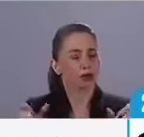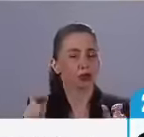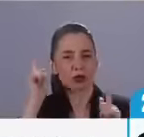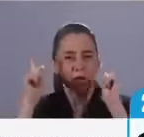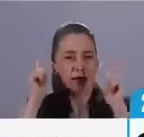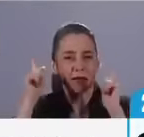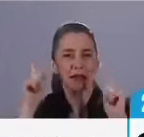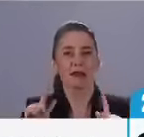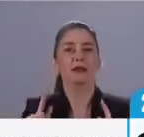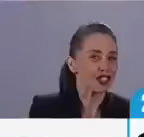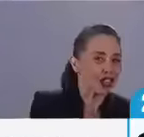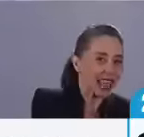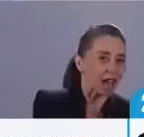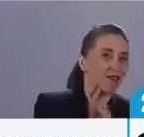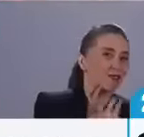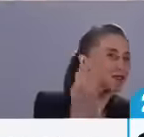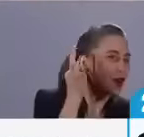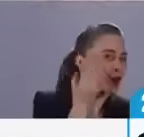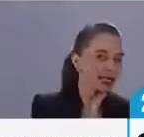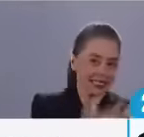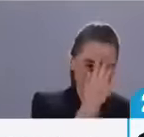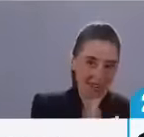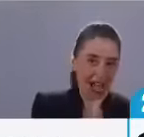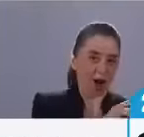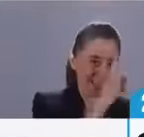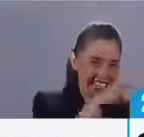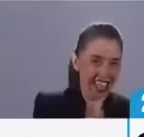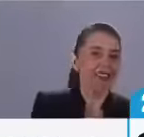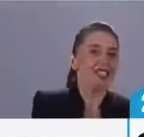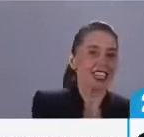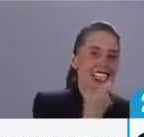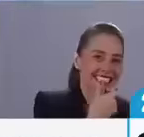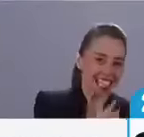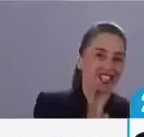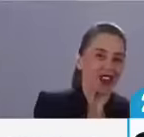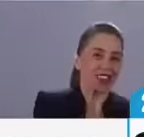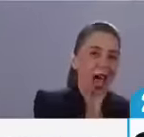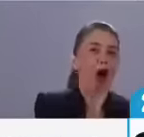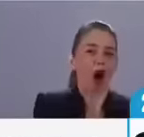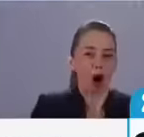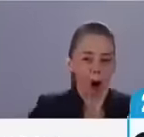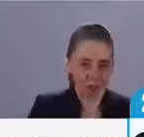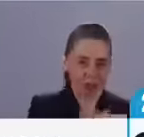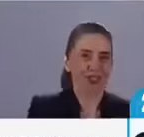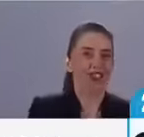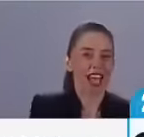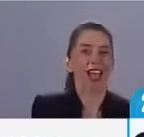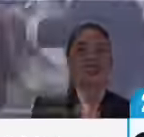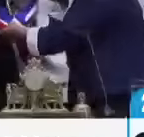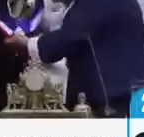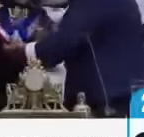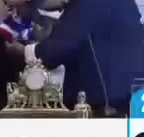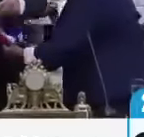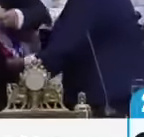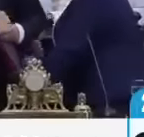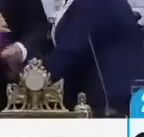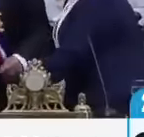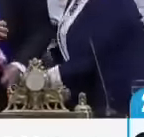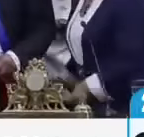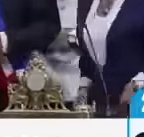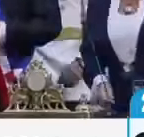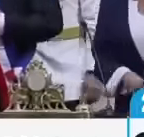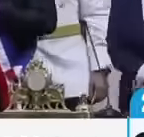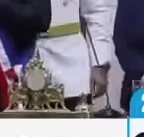en las situaciones difíciles, en la mesa COVID, cuando habían de repente situaciones muy duras, él salía con una broma, con un chiste para distender los